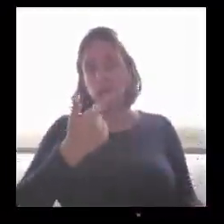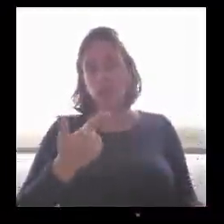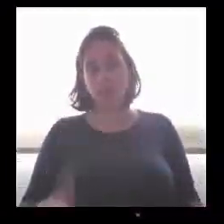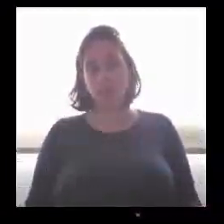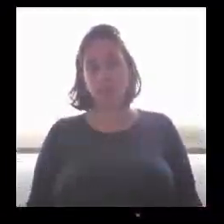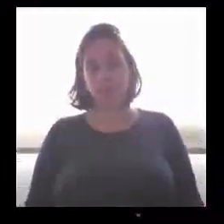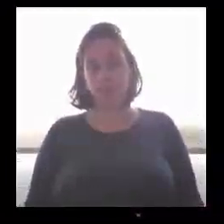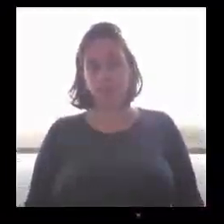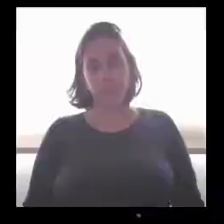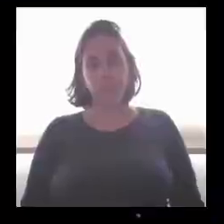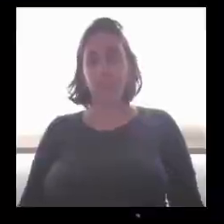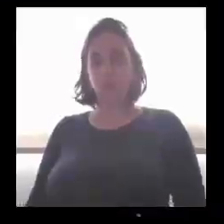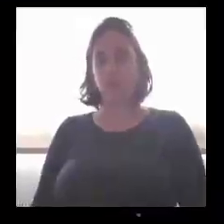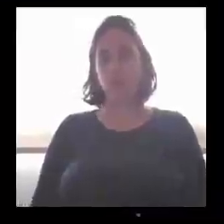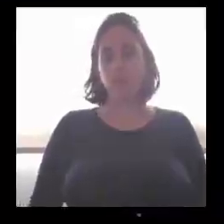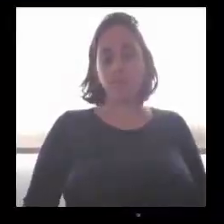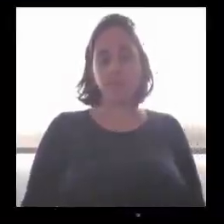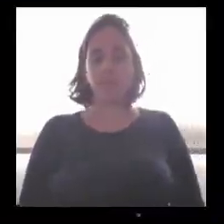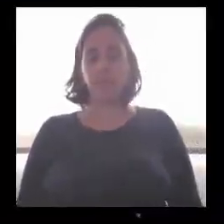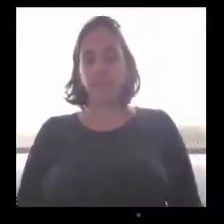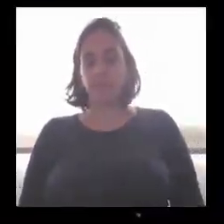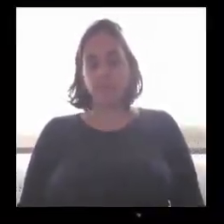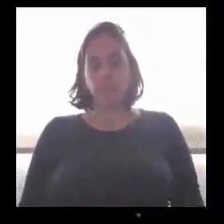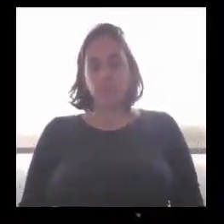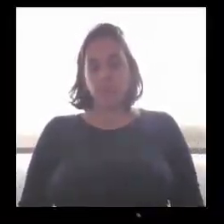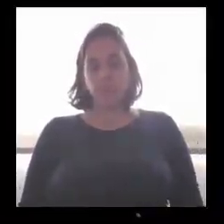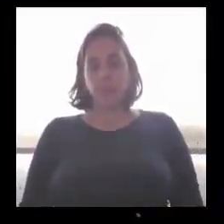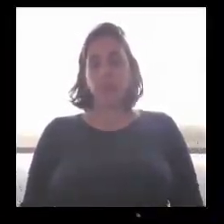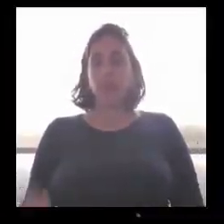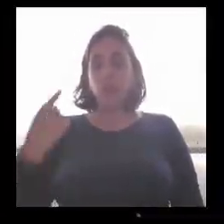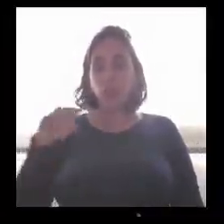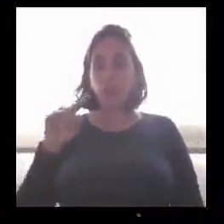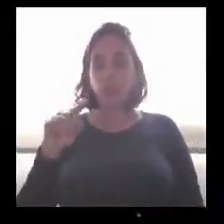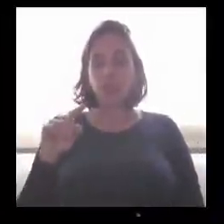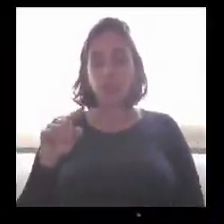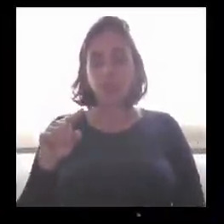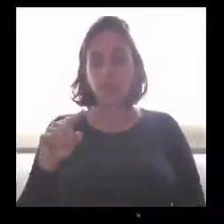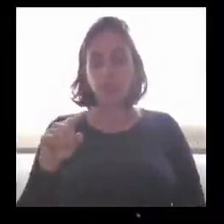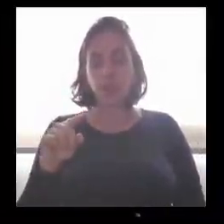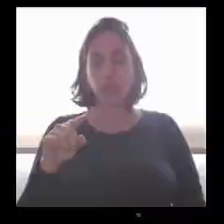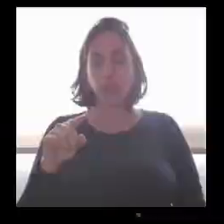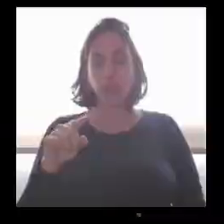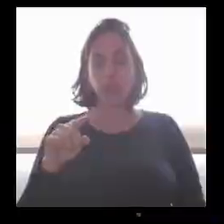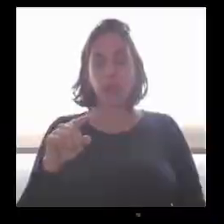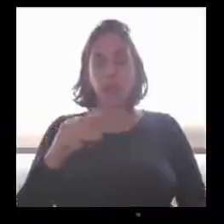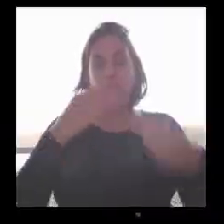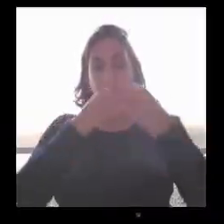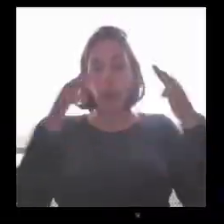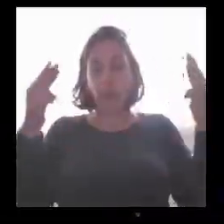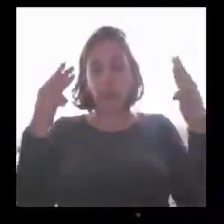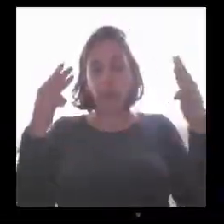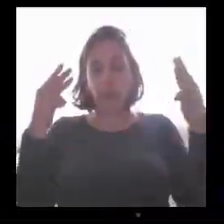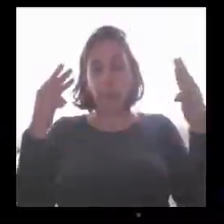los aportes que ambas hicieron en este momento. Entonces, popularmente, y cierta academia,